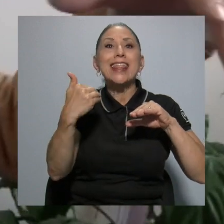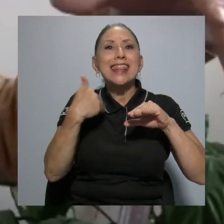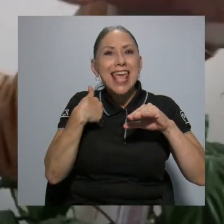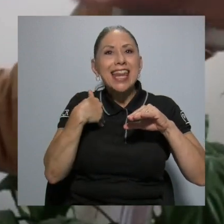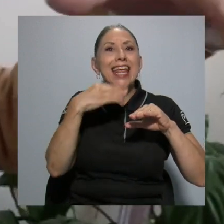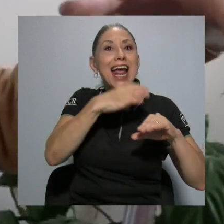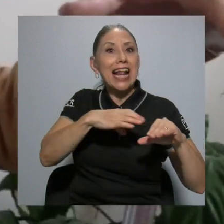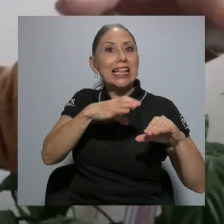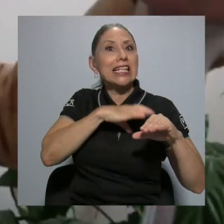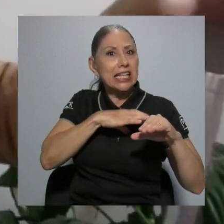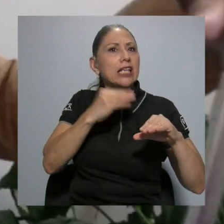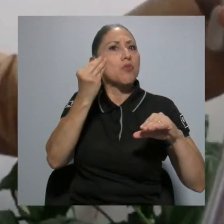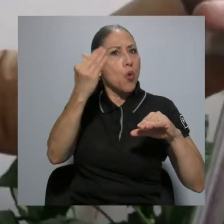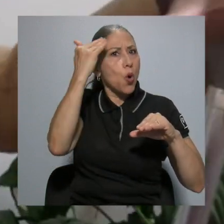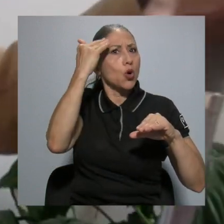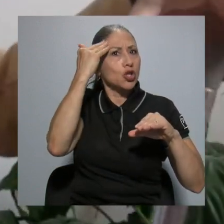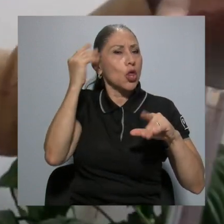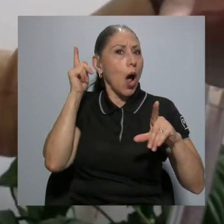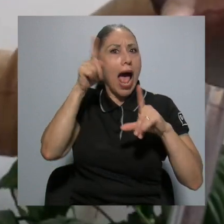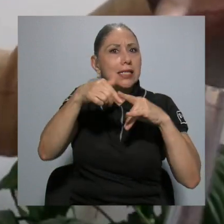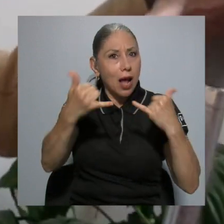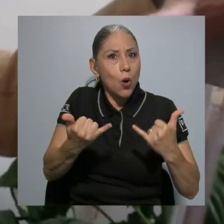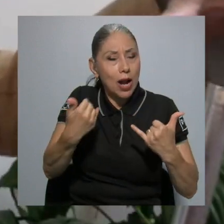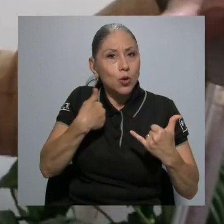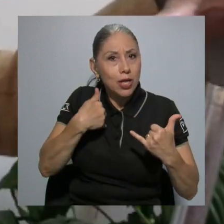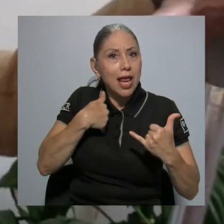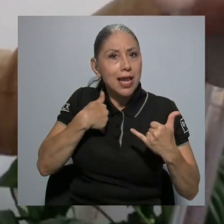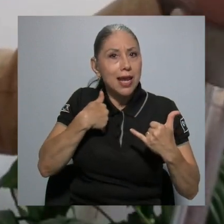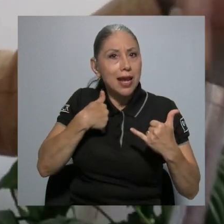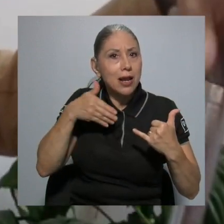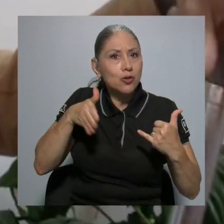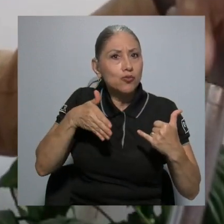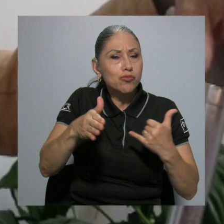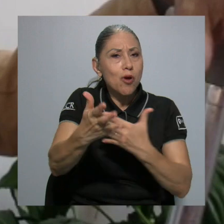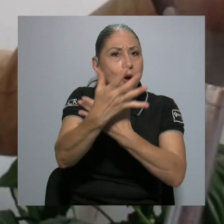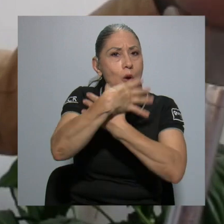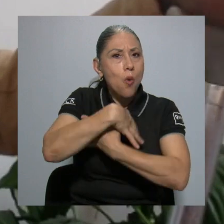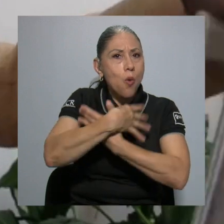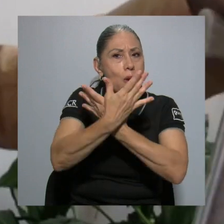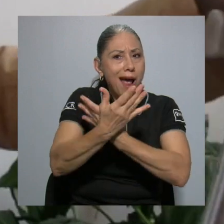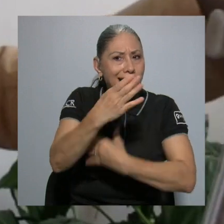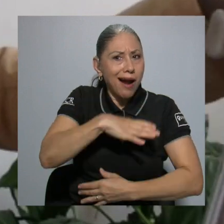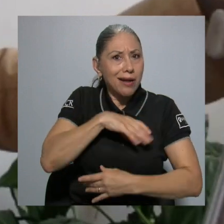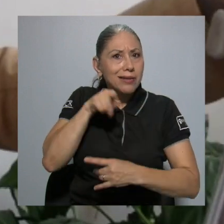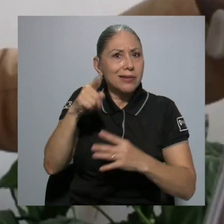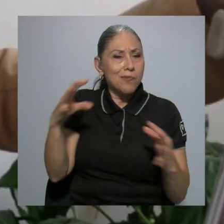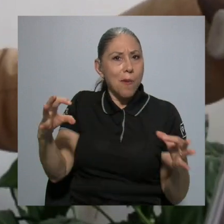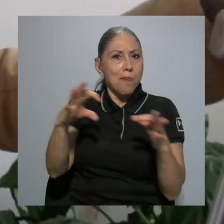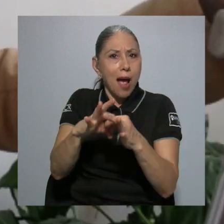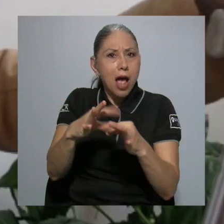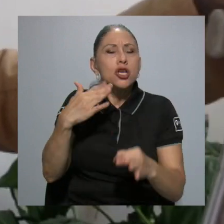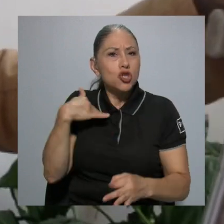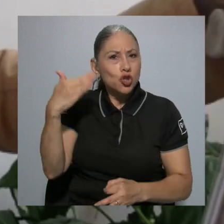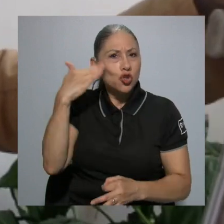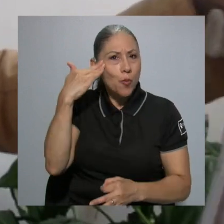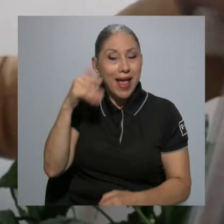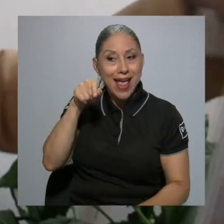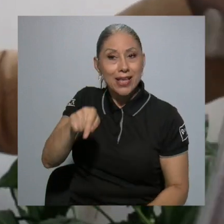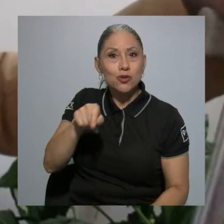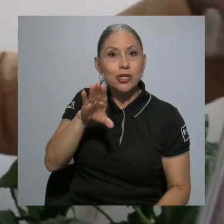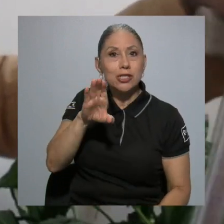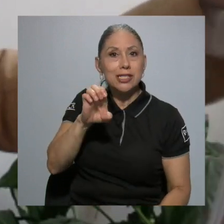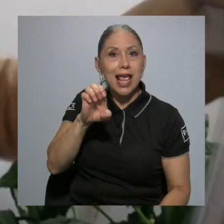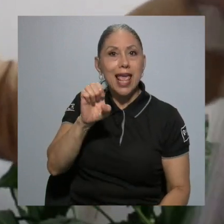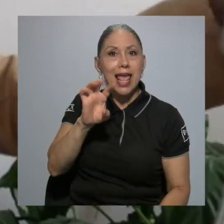¿no? Que hasta ahora todavía lo tienen. Y yo supe en un momento que era un cetáceo, pero